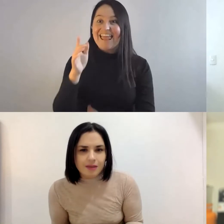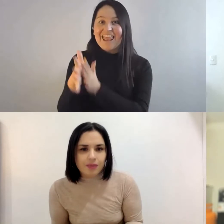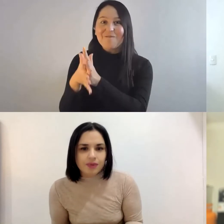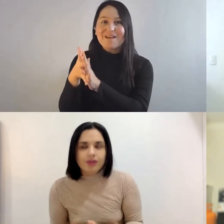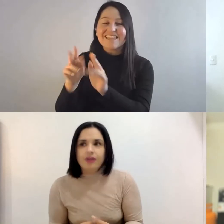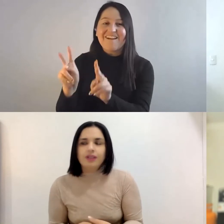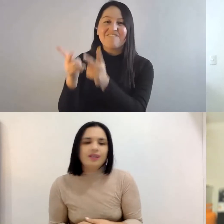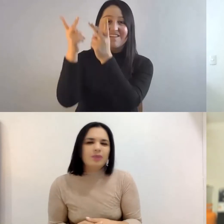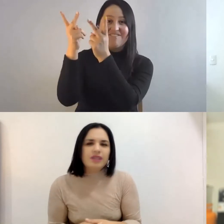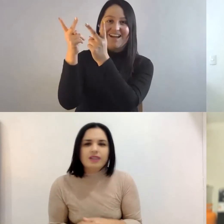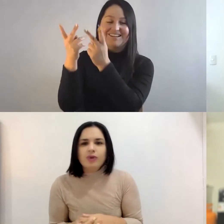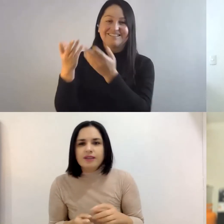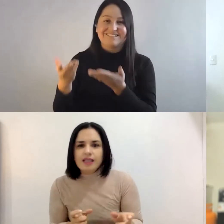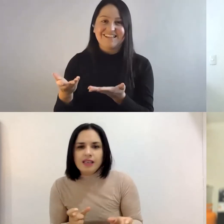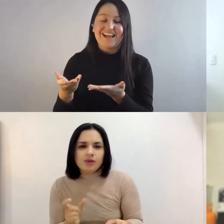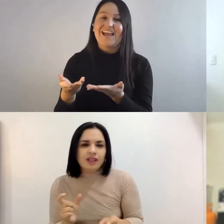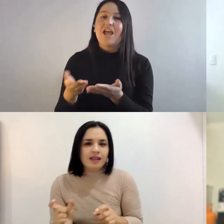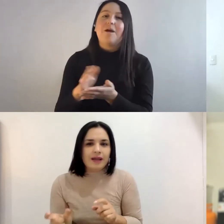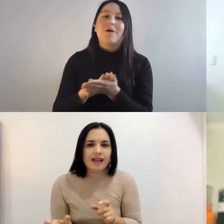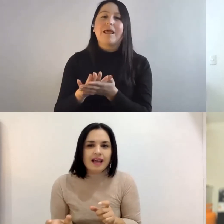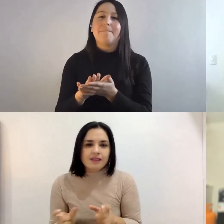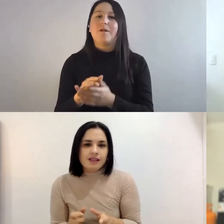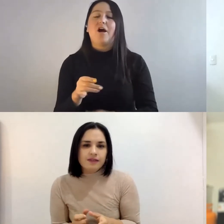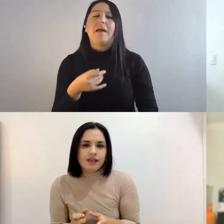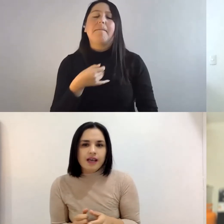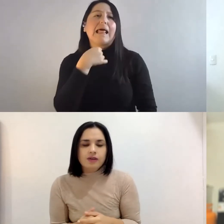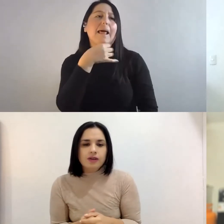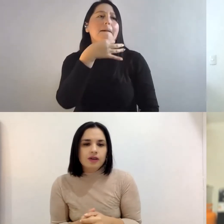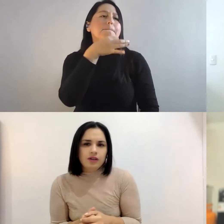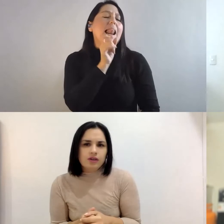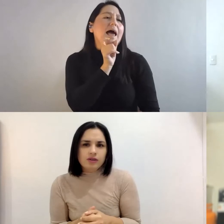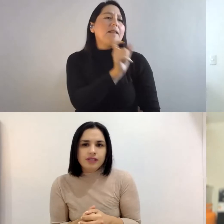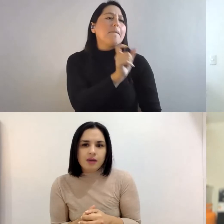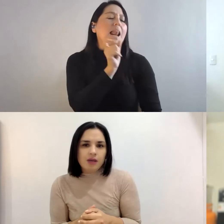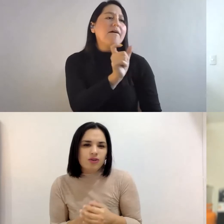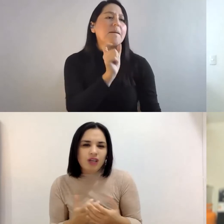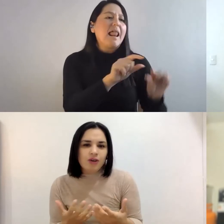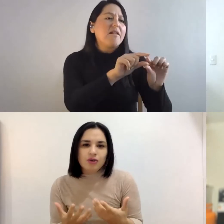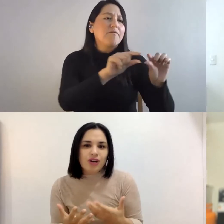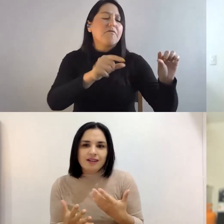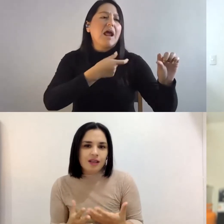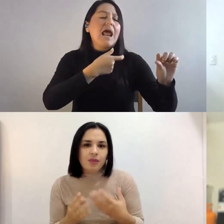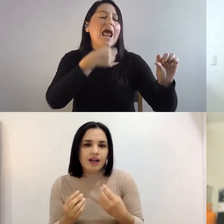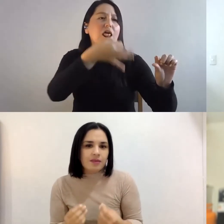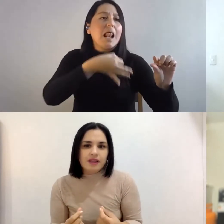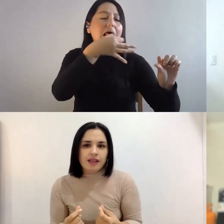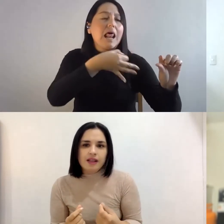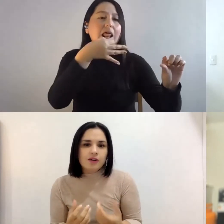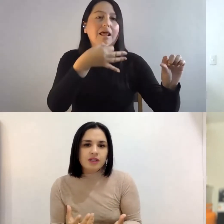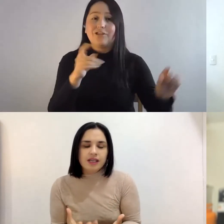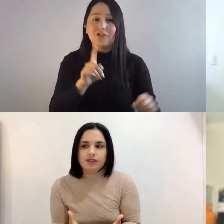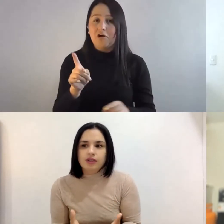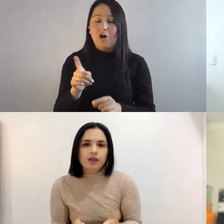ahorrar tiempo, de poner tanto artículo y tanta palabra y significado. No, o sea, es un honor al tiempo, a la rapidez